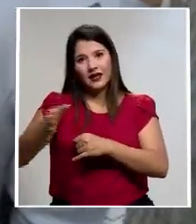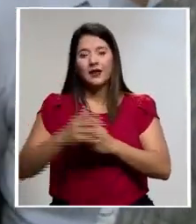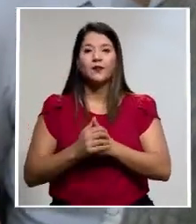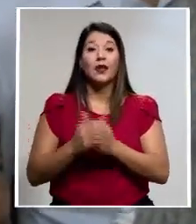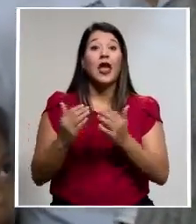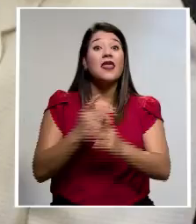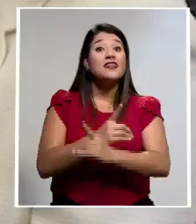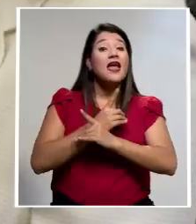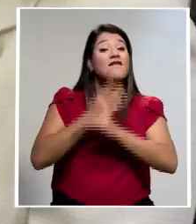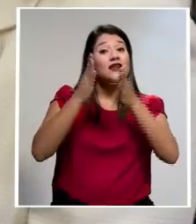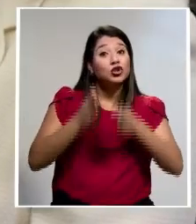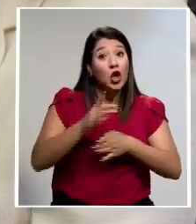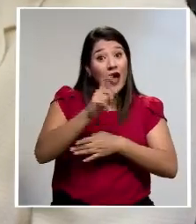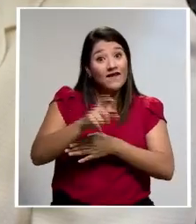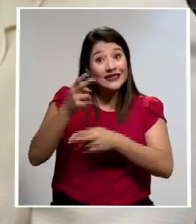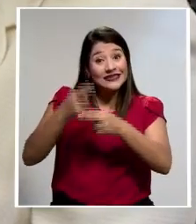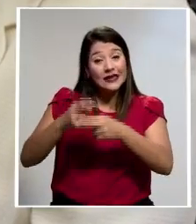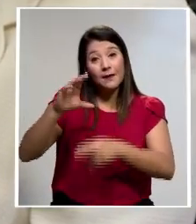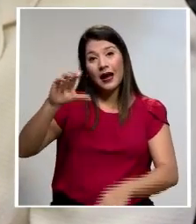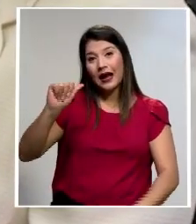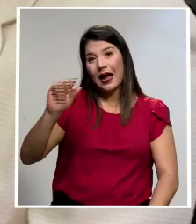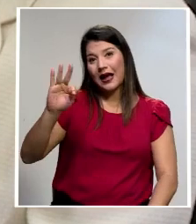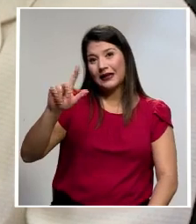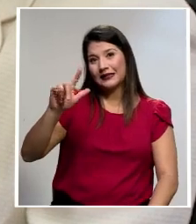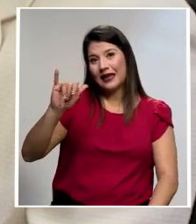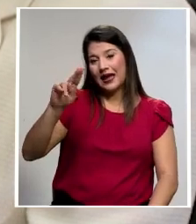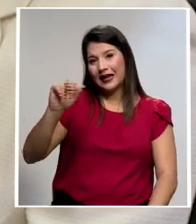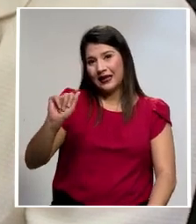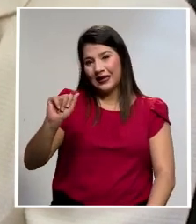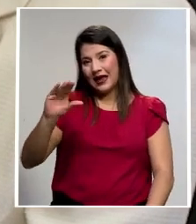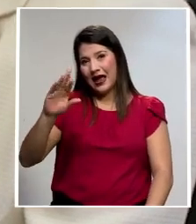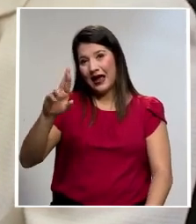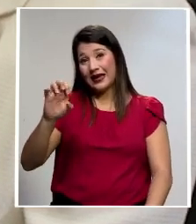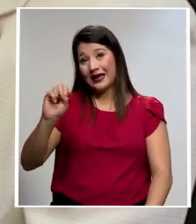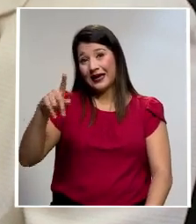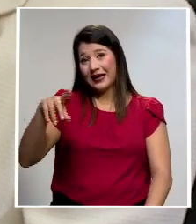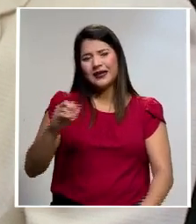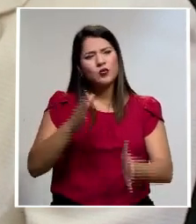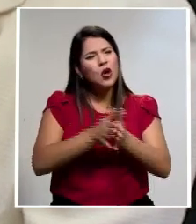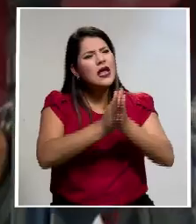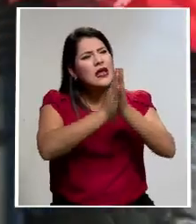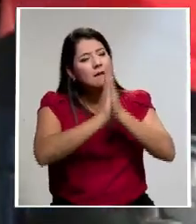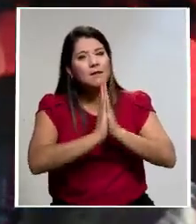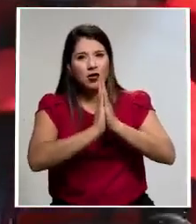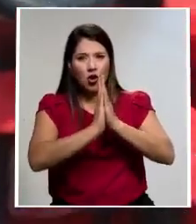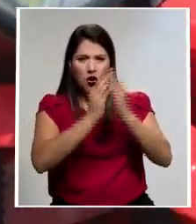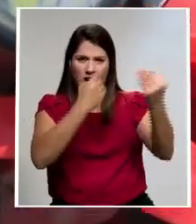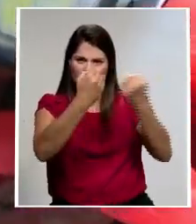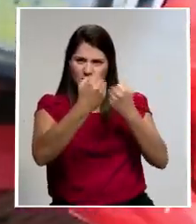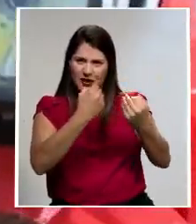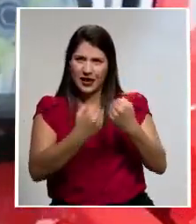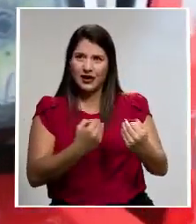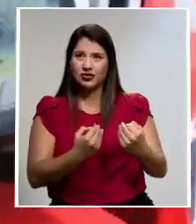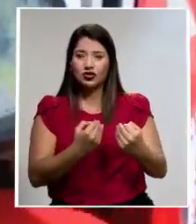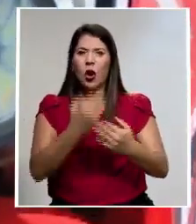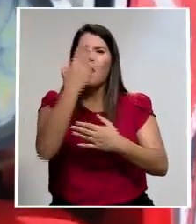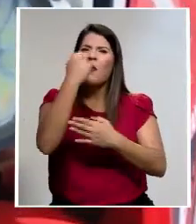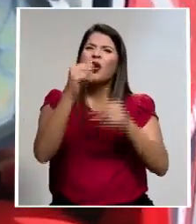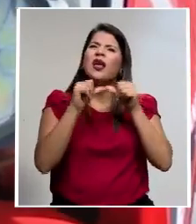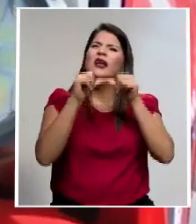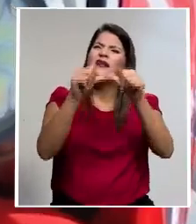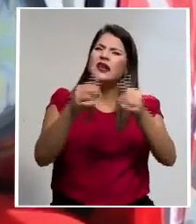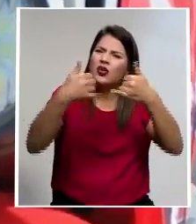al ministro de Salud, Daniel Salas, un informe sobre los estudios técnicos que sustentan la decisión de continuar con la vigencia de la restricción